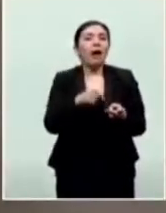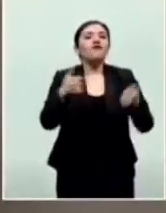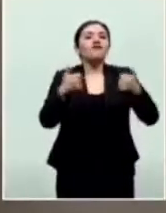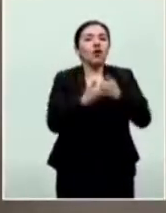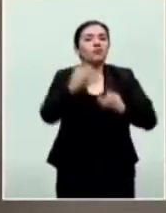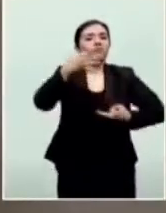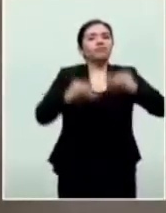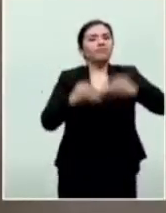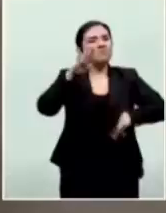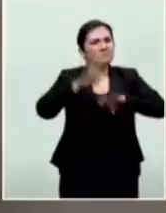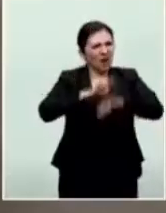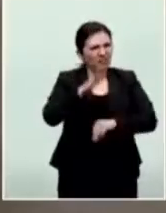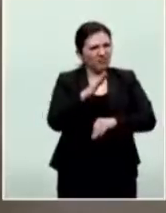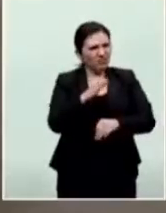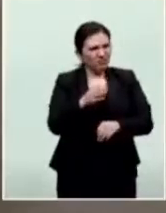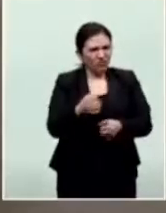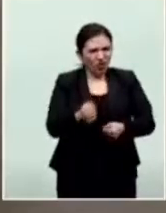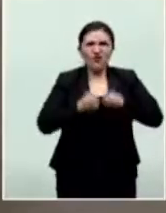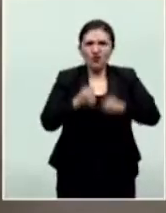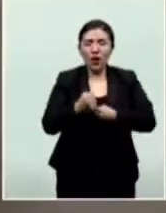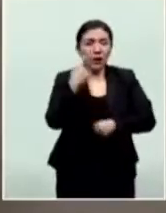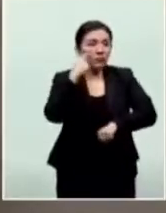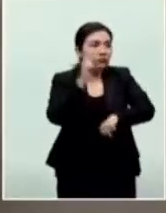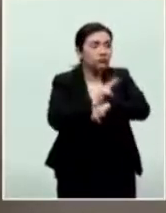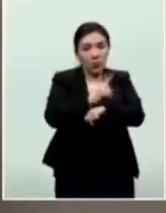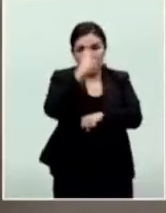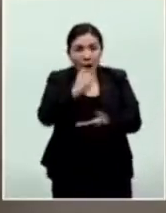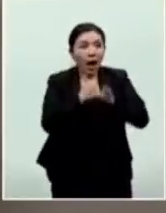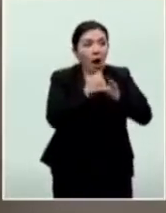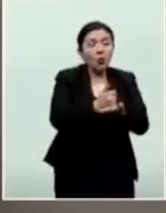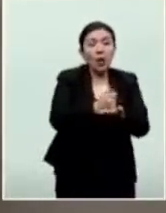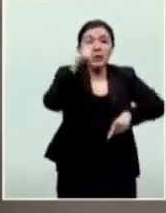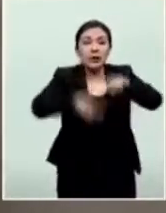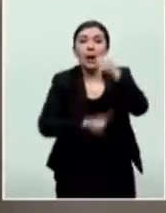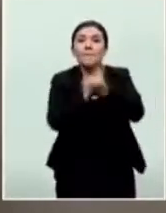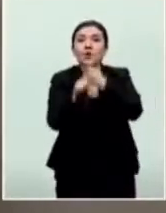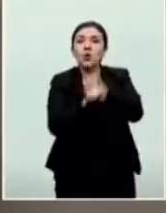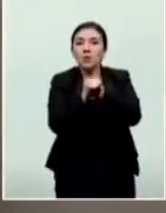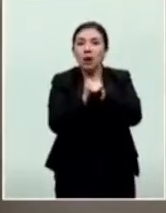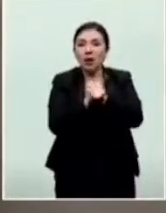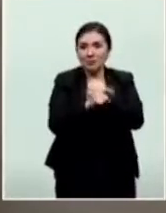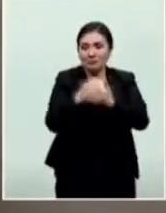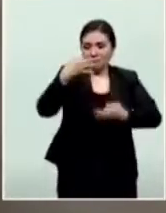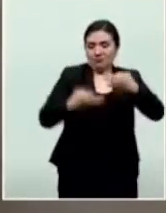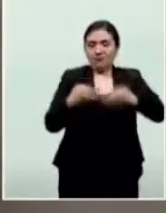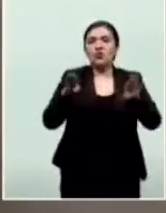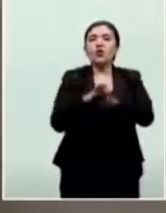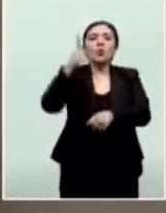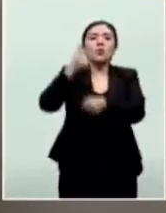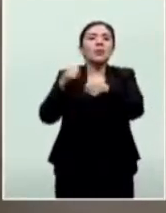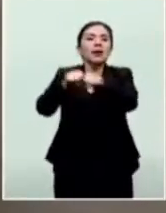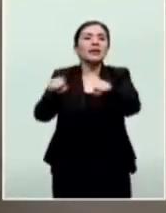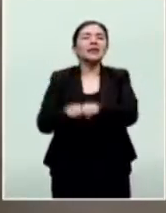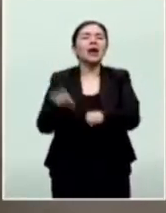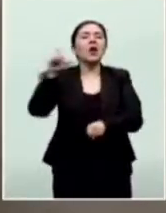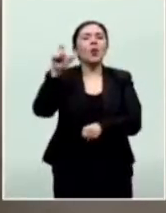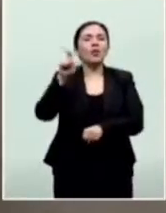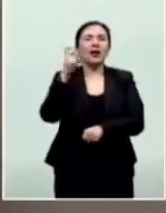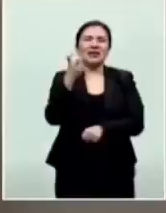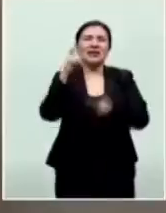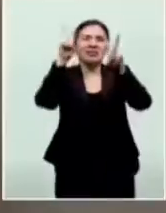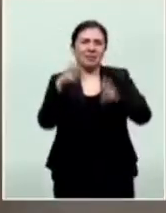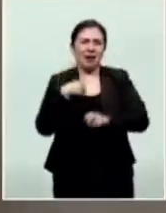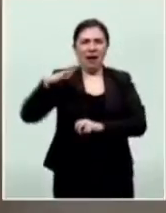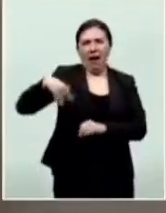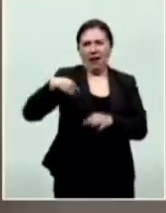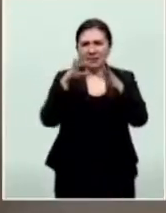Corte poderosa que esté alerta para resolver estos asuntos, como lo hizo la primera sala con el asunto que ya referí